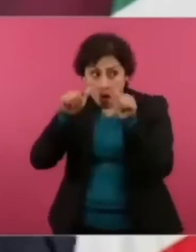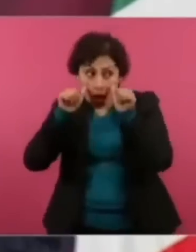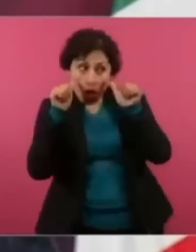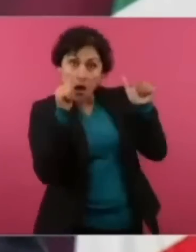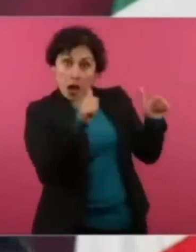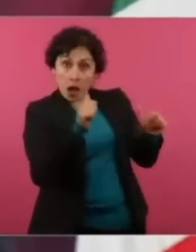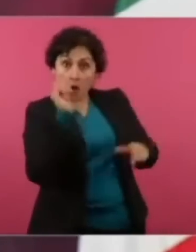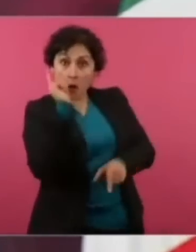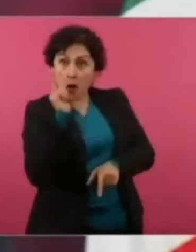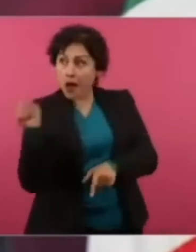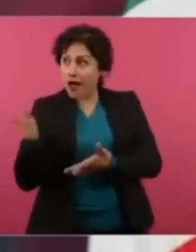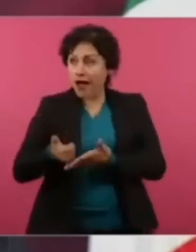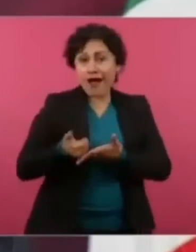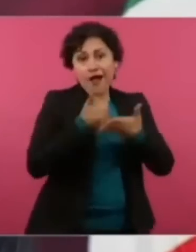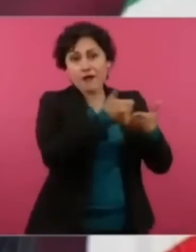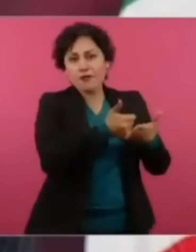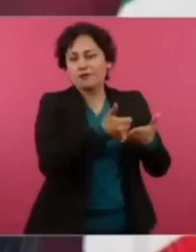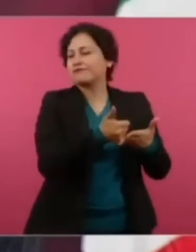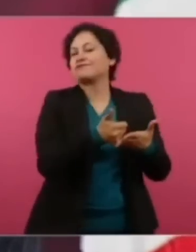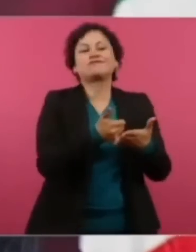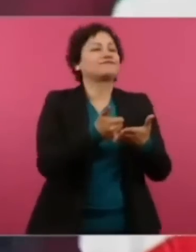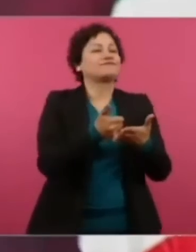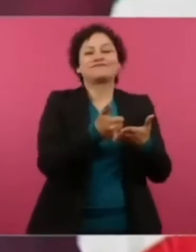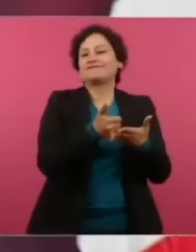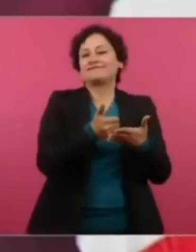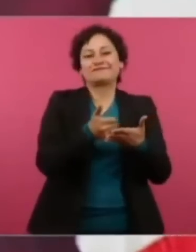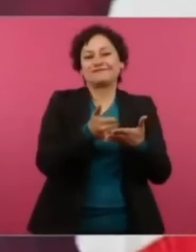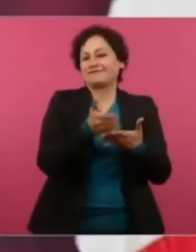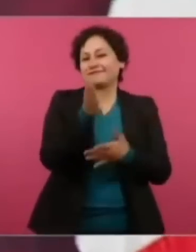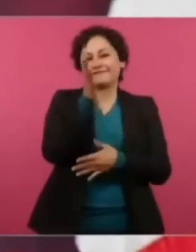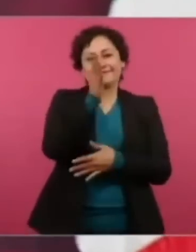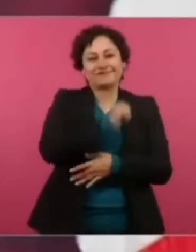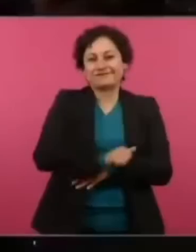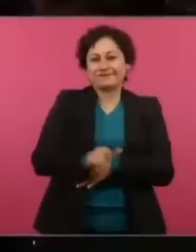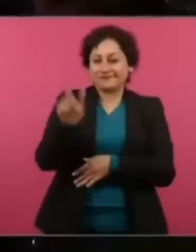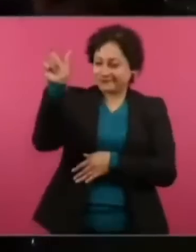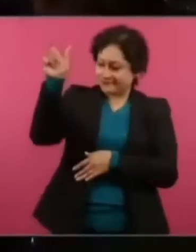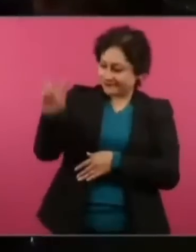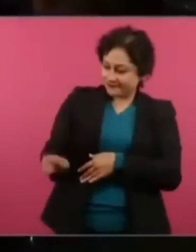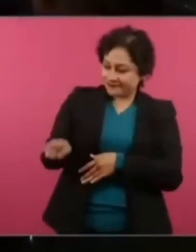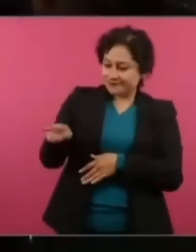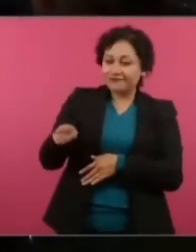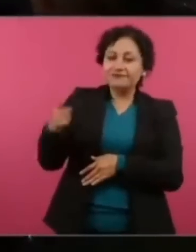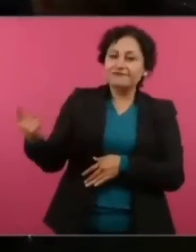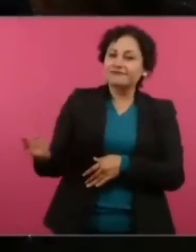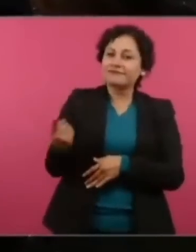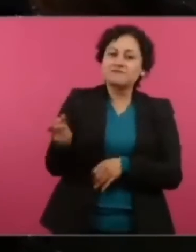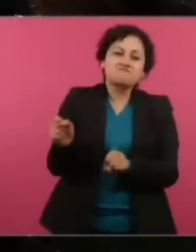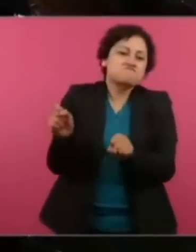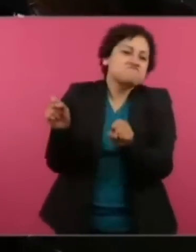Ellos van a representar siempre a una minoría rapaz.